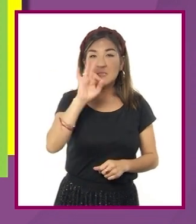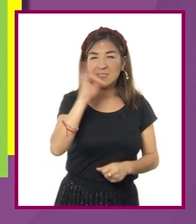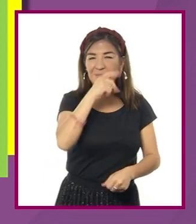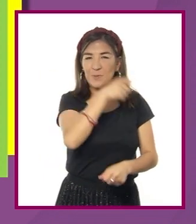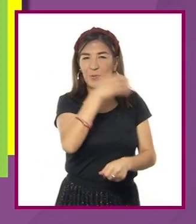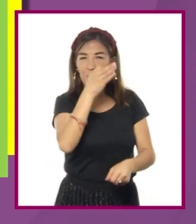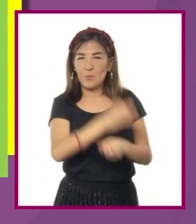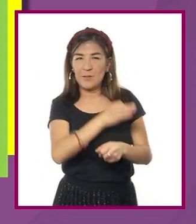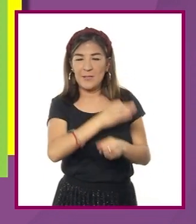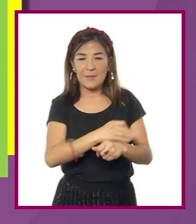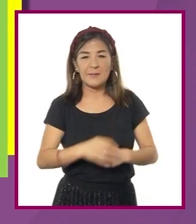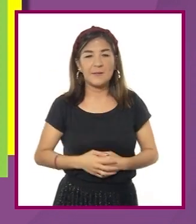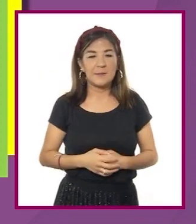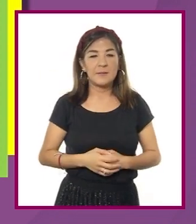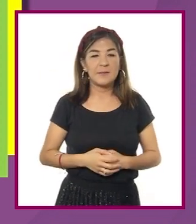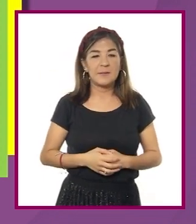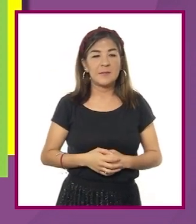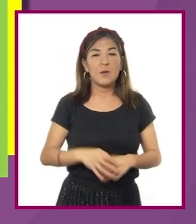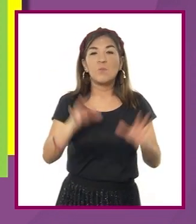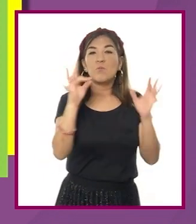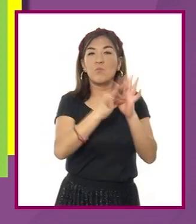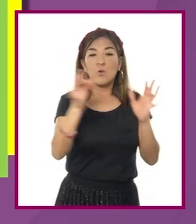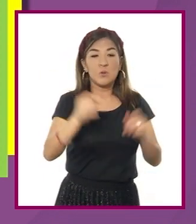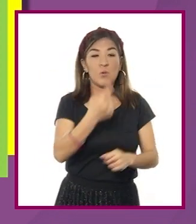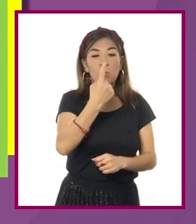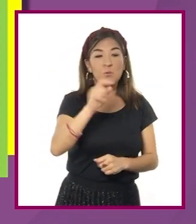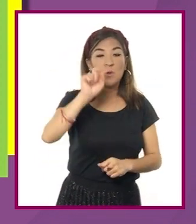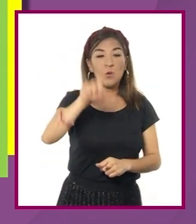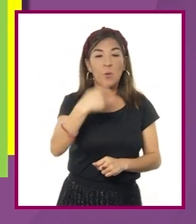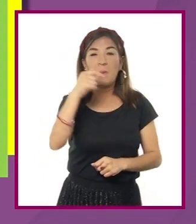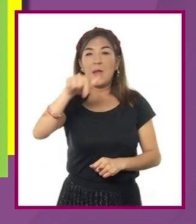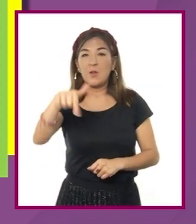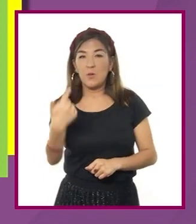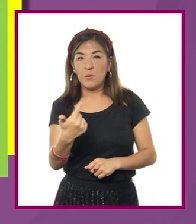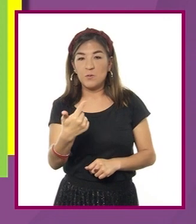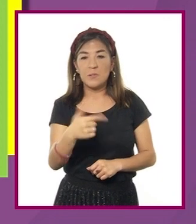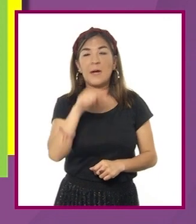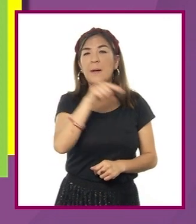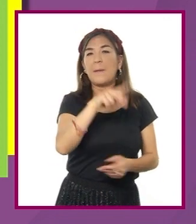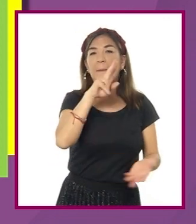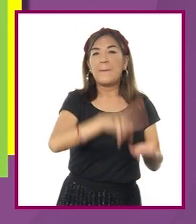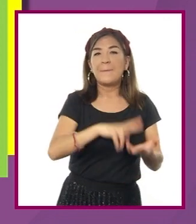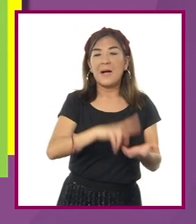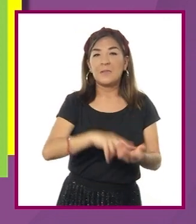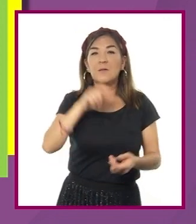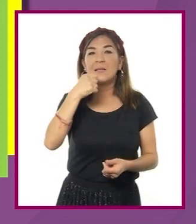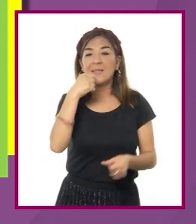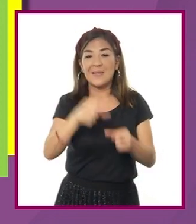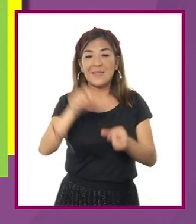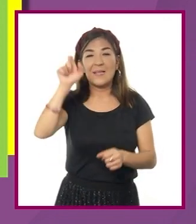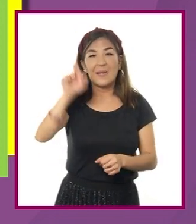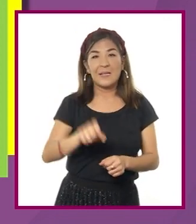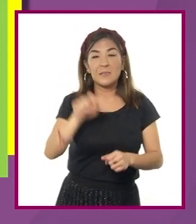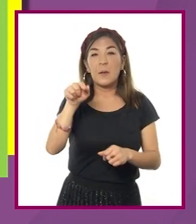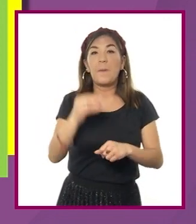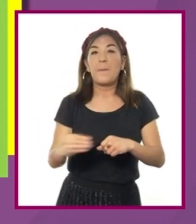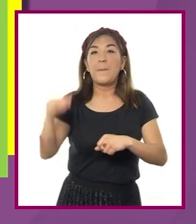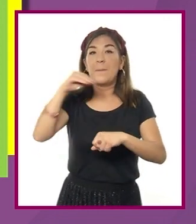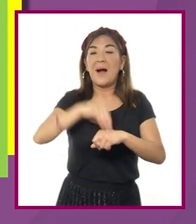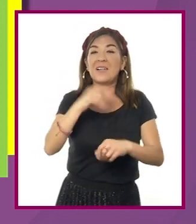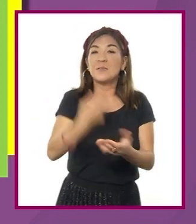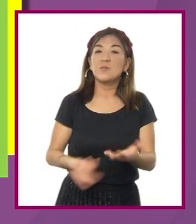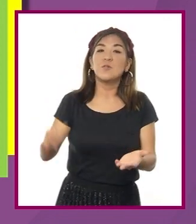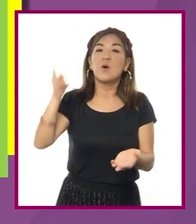como referencia la coordenada 1,12 y consideramos el valor de x para aumentarlo al